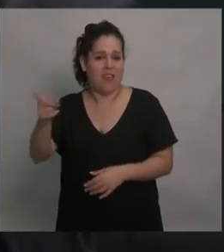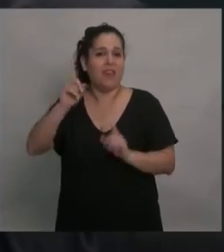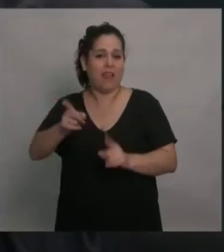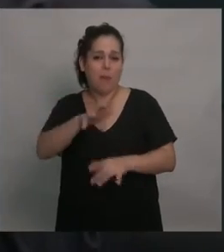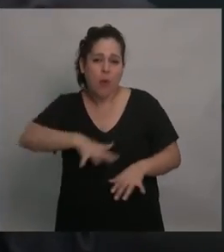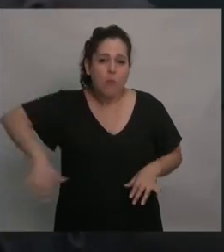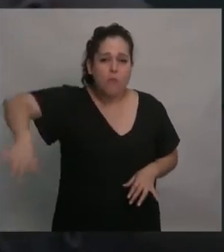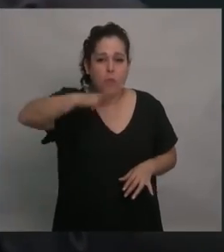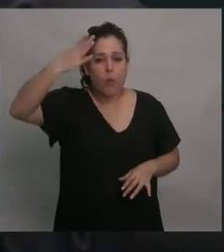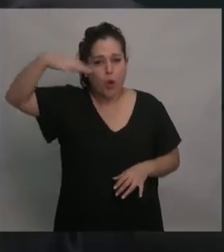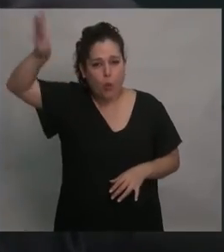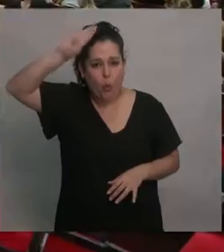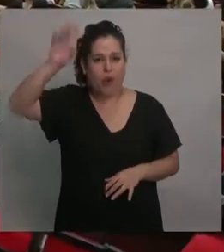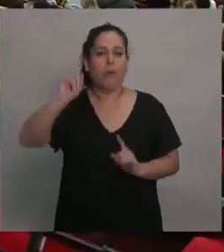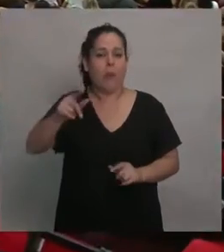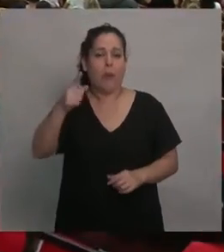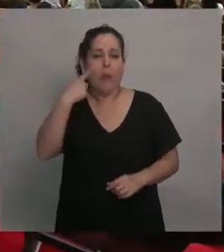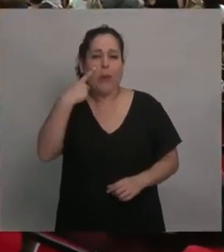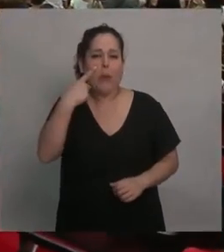pueblo cubano. ¡Viva Fidel!